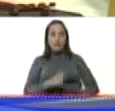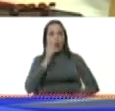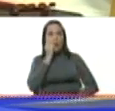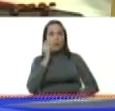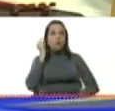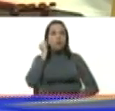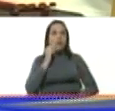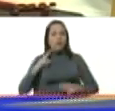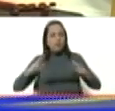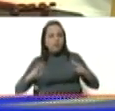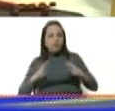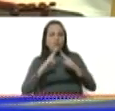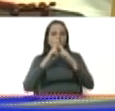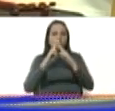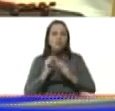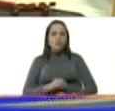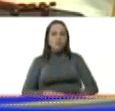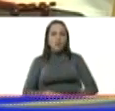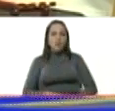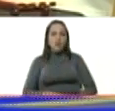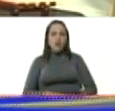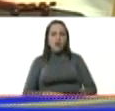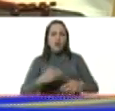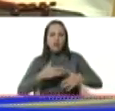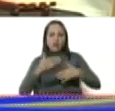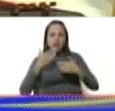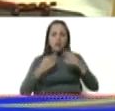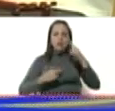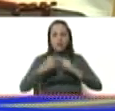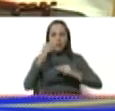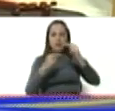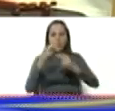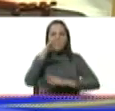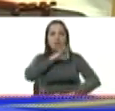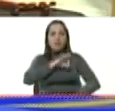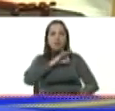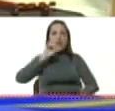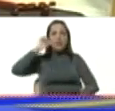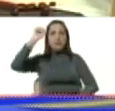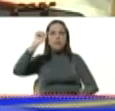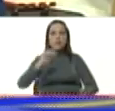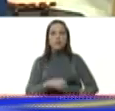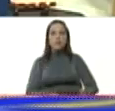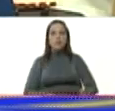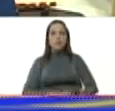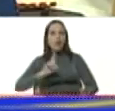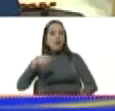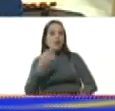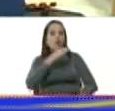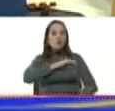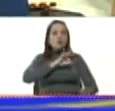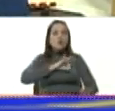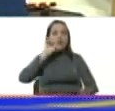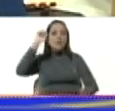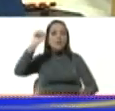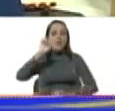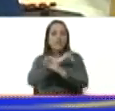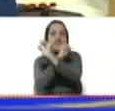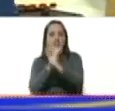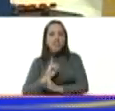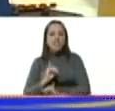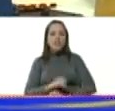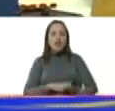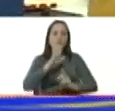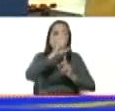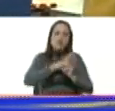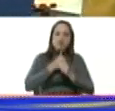se reencontrarán en su esencia. Sí. Construyendo el socialismo. Solo en socialismo seremos felices, seremos